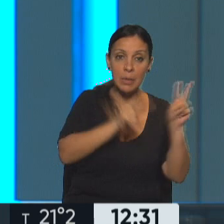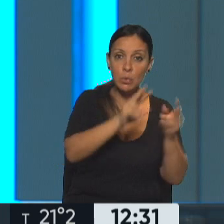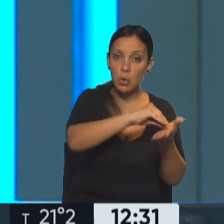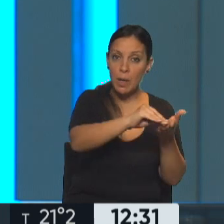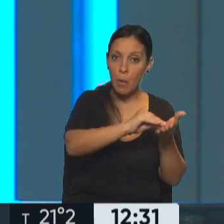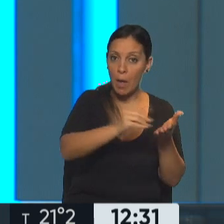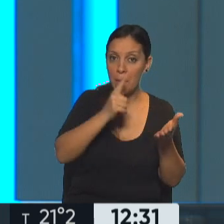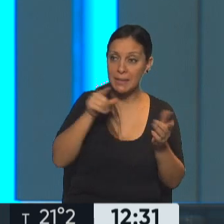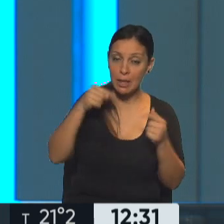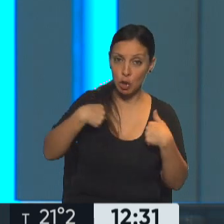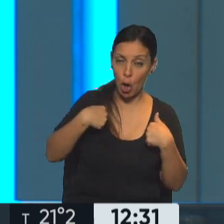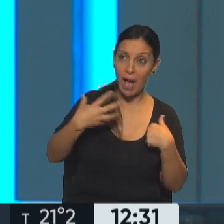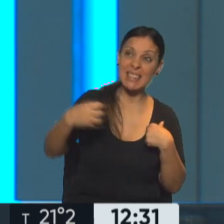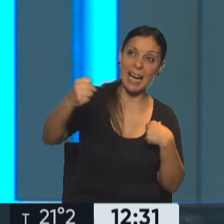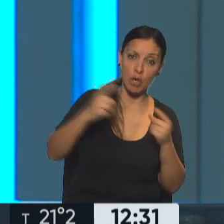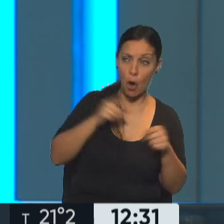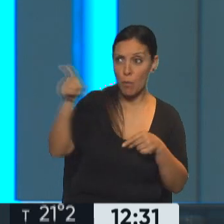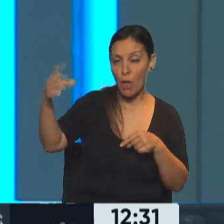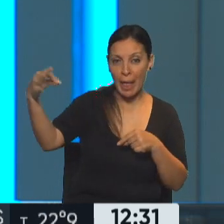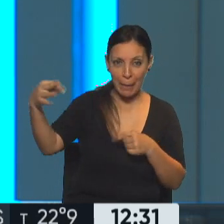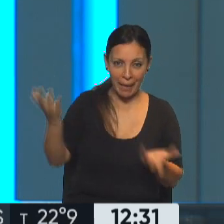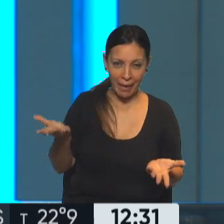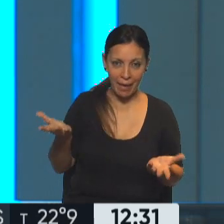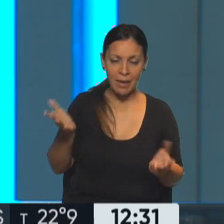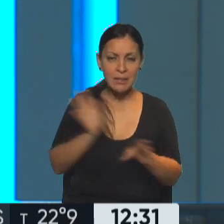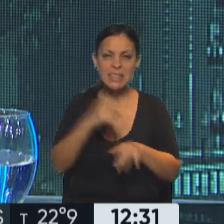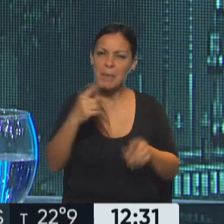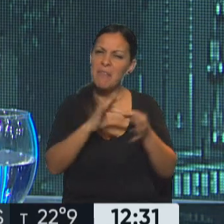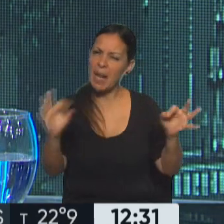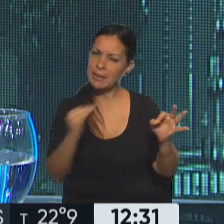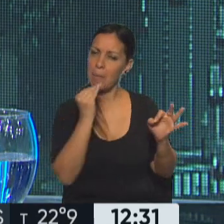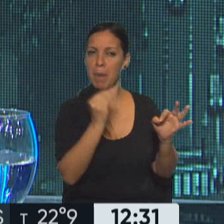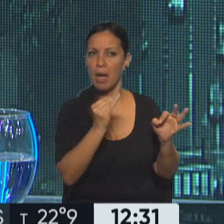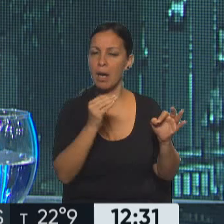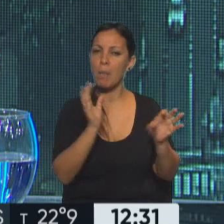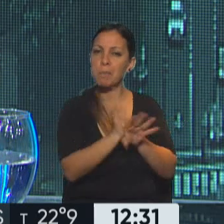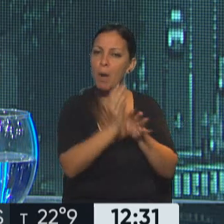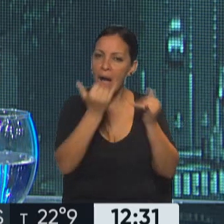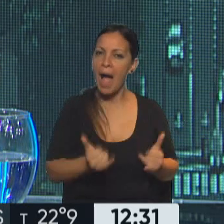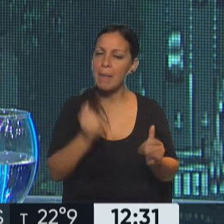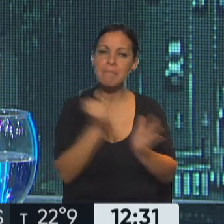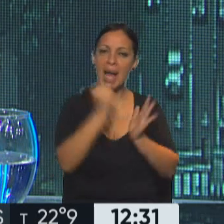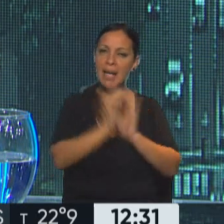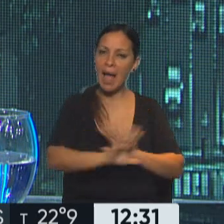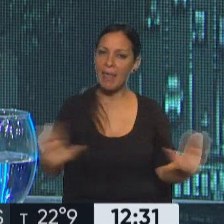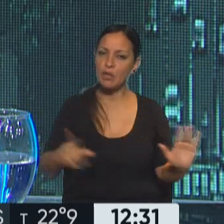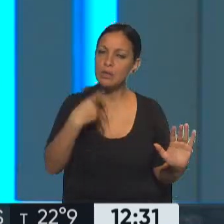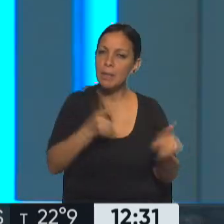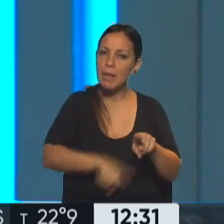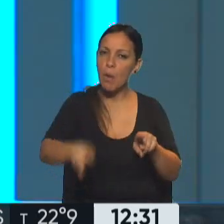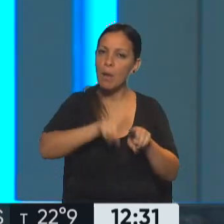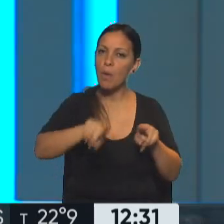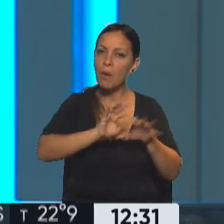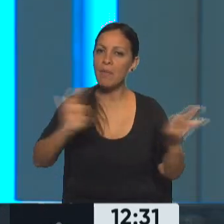hay alguien que no está cumpliendo, pero son referencias que están en el sentido común, ¿no? Se repiten permanentemente